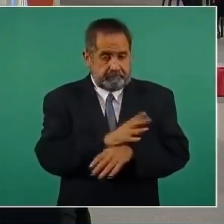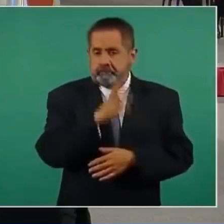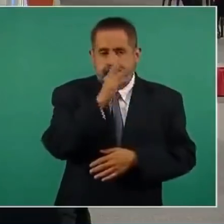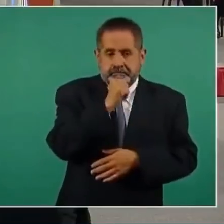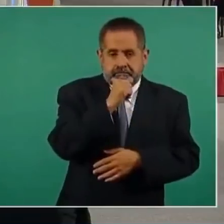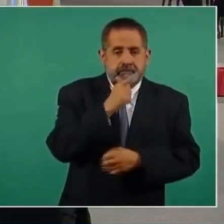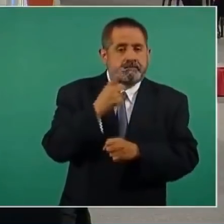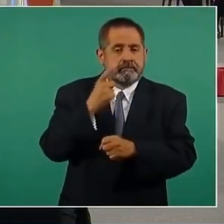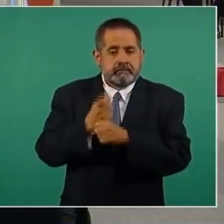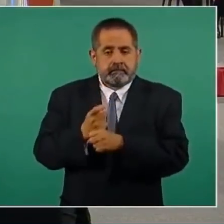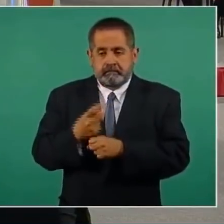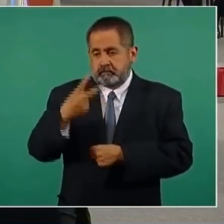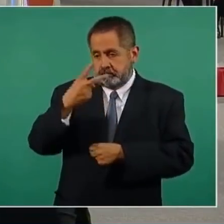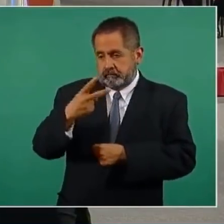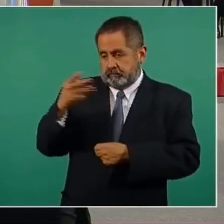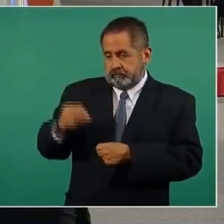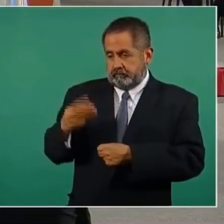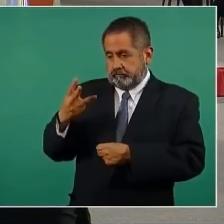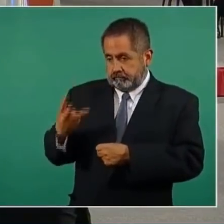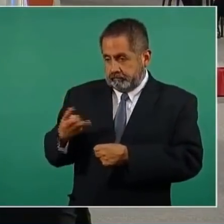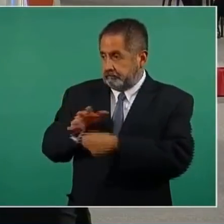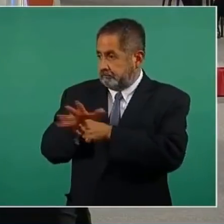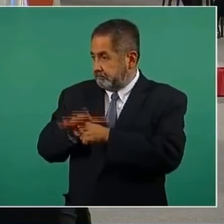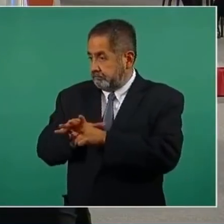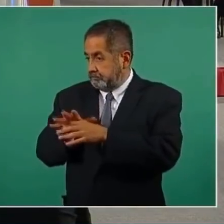las 2/3 partes de la Cámara.